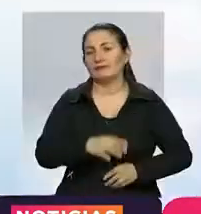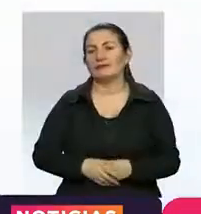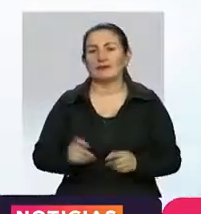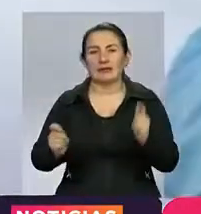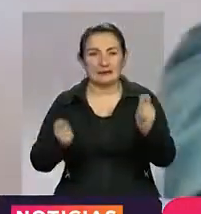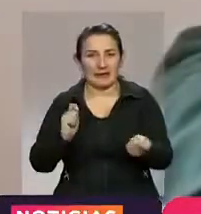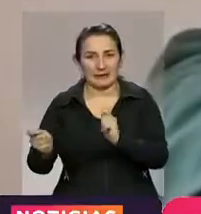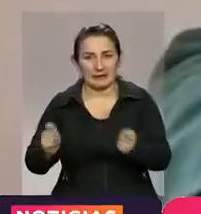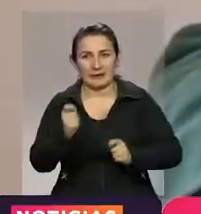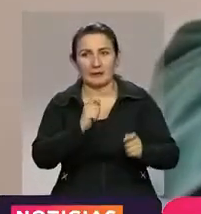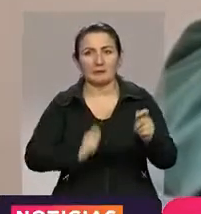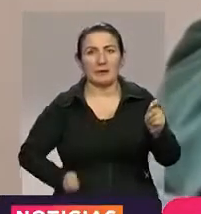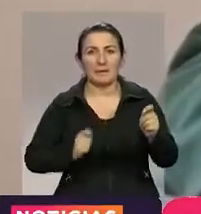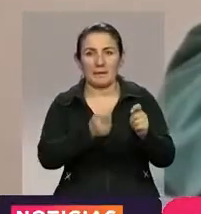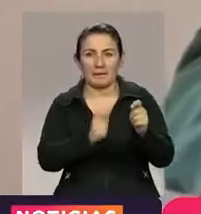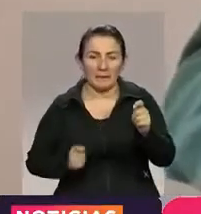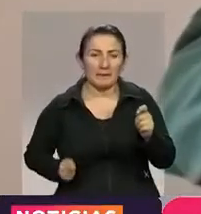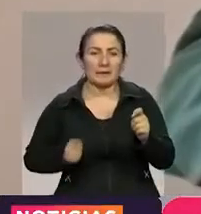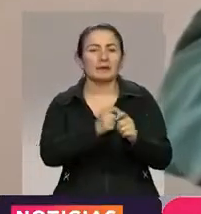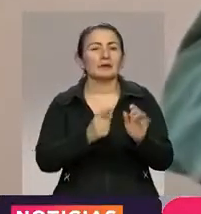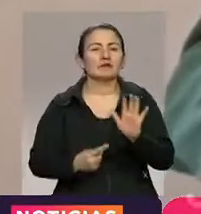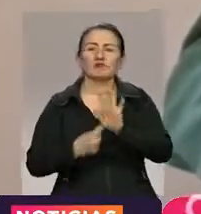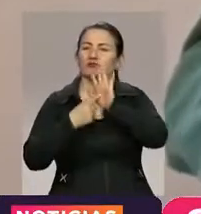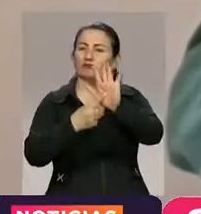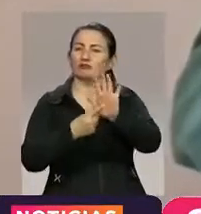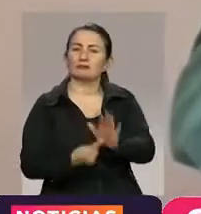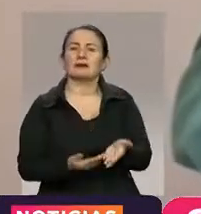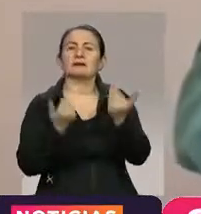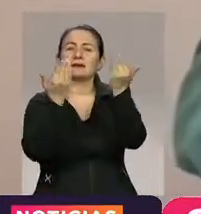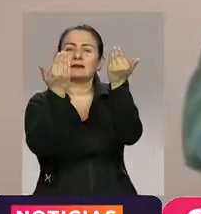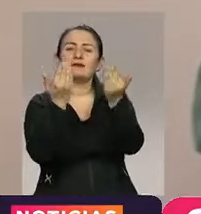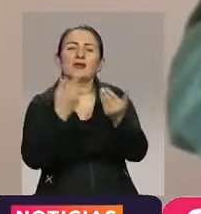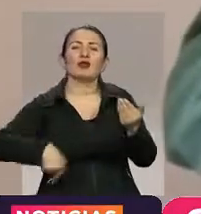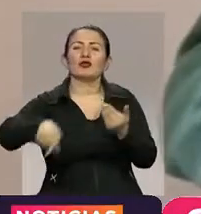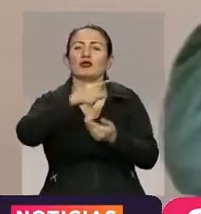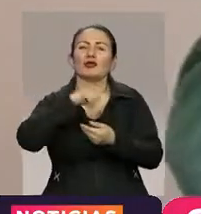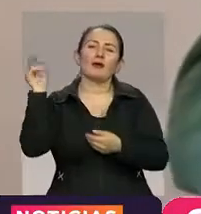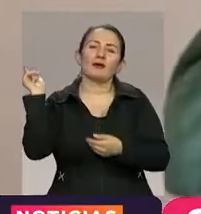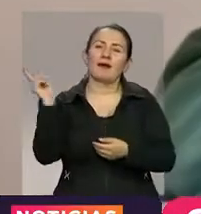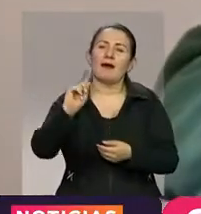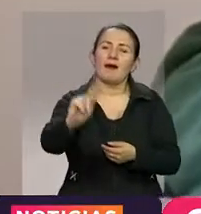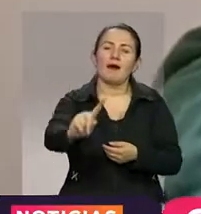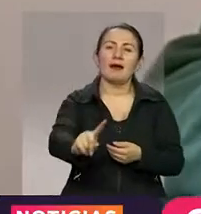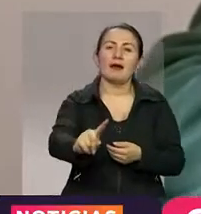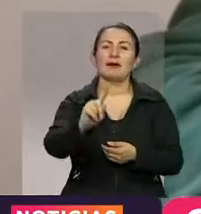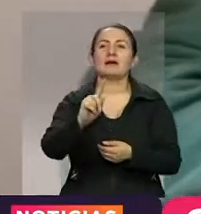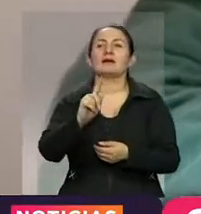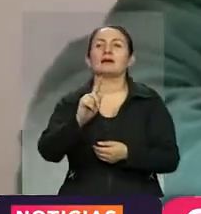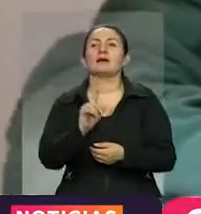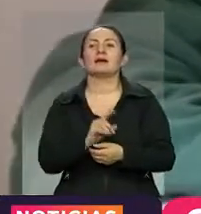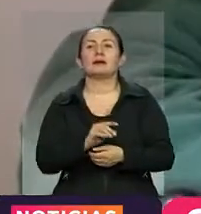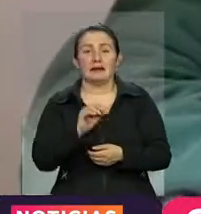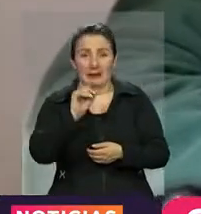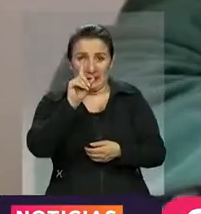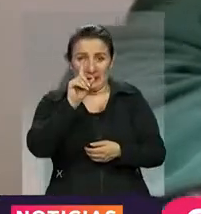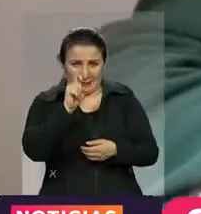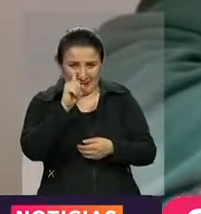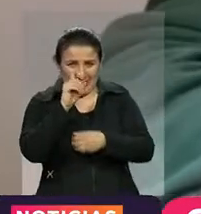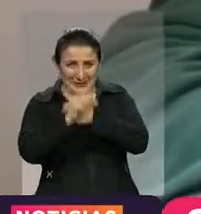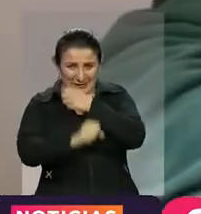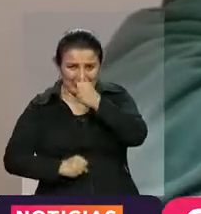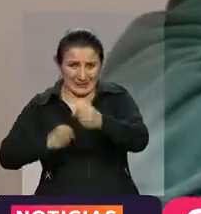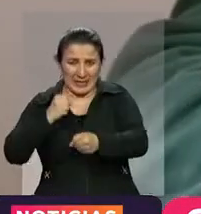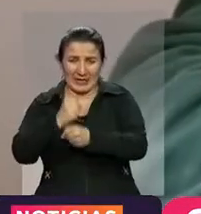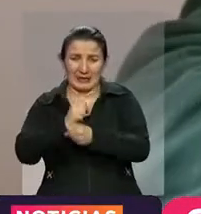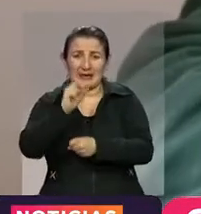Citas. Es una muestra muy, muy significativa de lo que ha pasado a lo largo de estos 6 lustros en Casa de Citas.